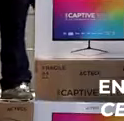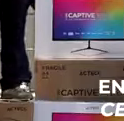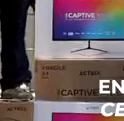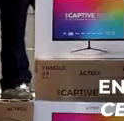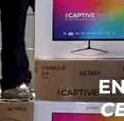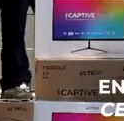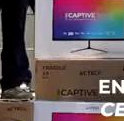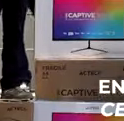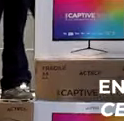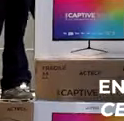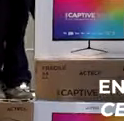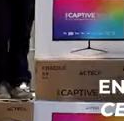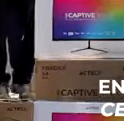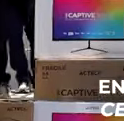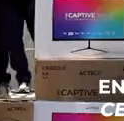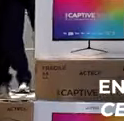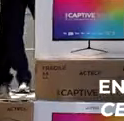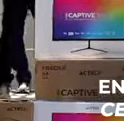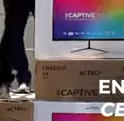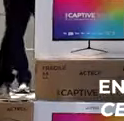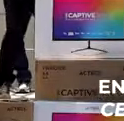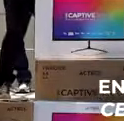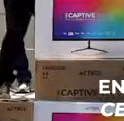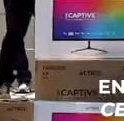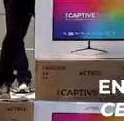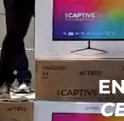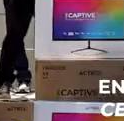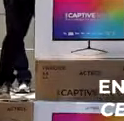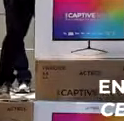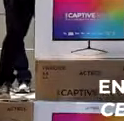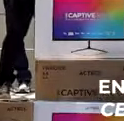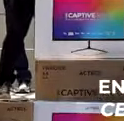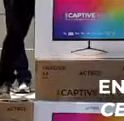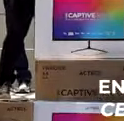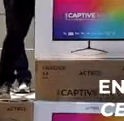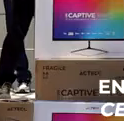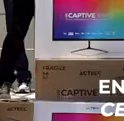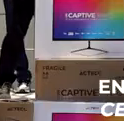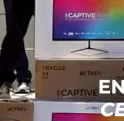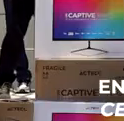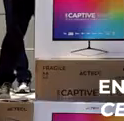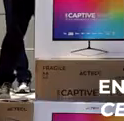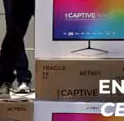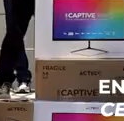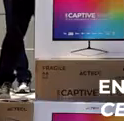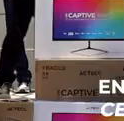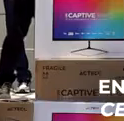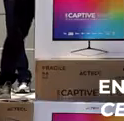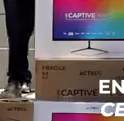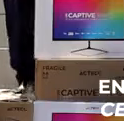por firmar este convenio que es muy importante, porque es